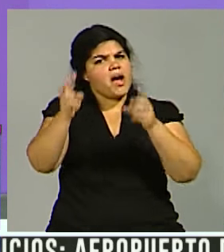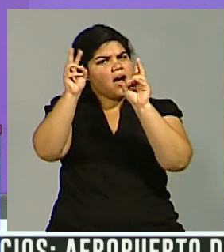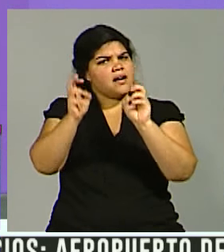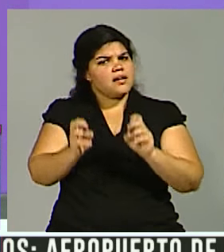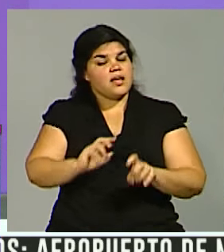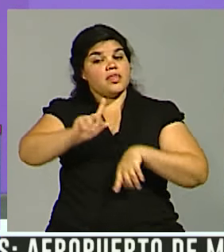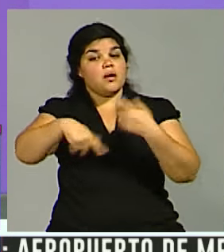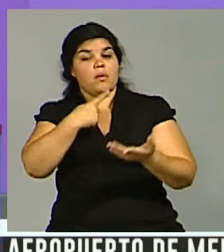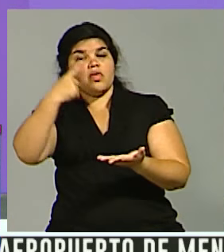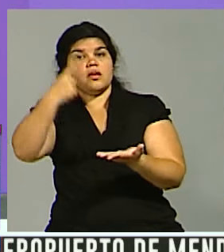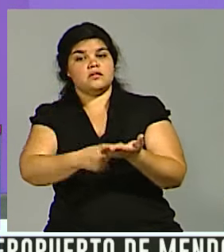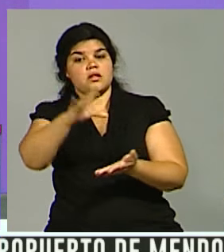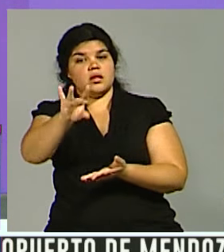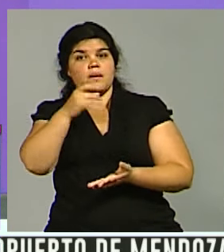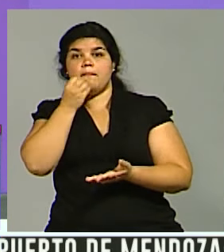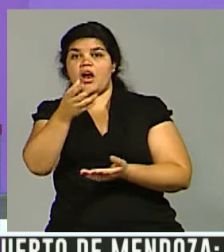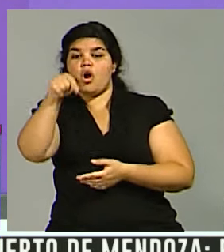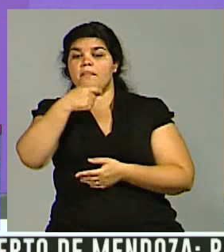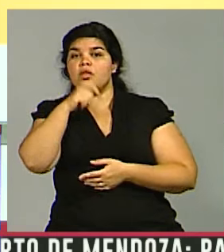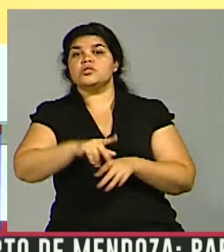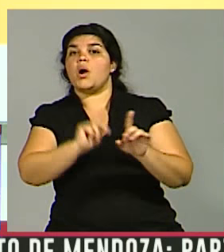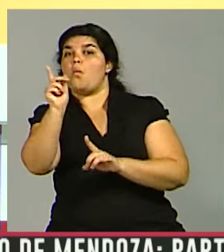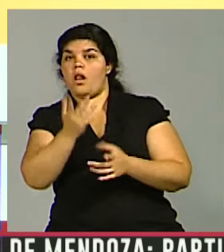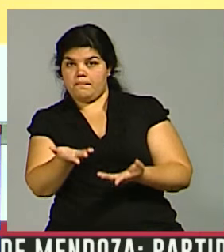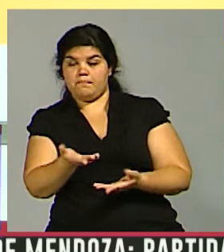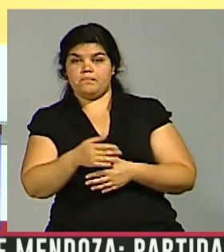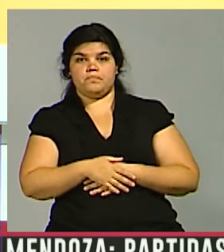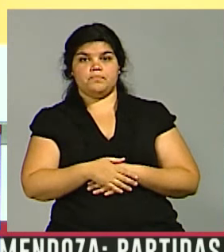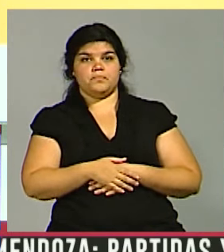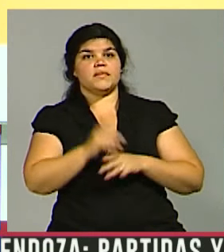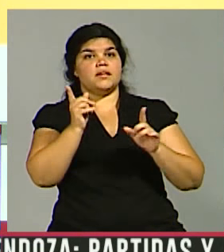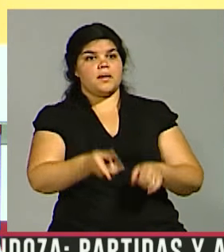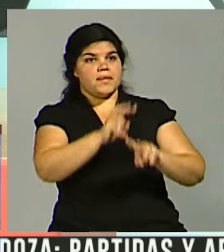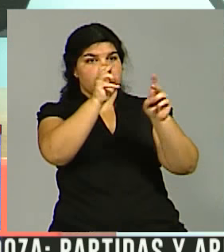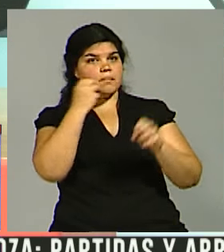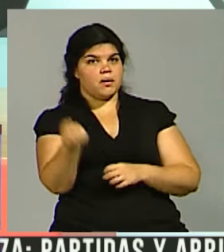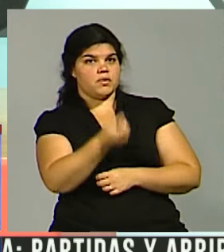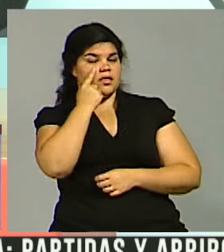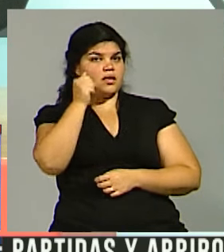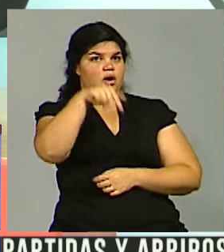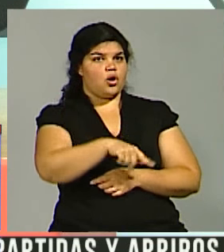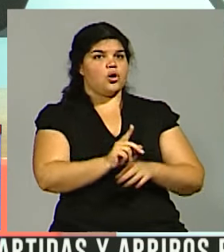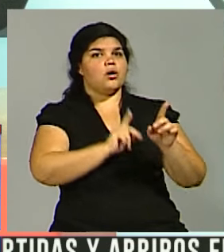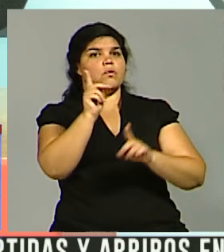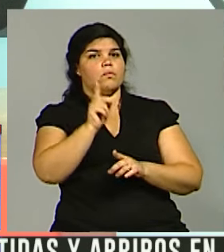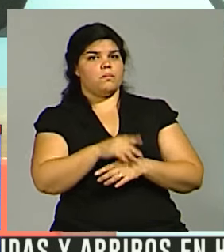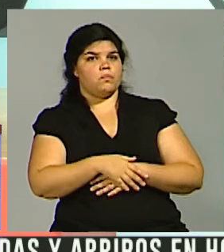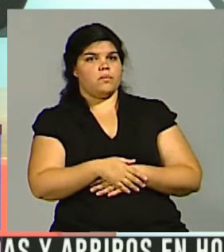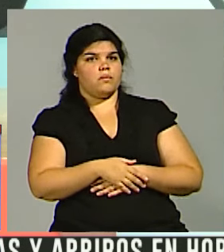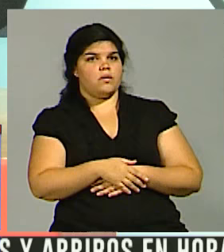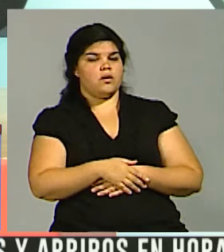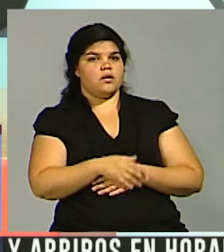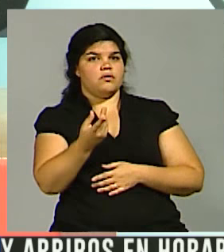ver cuál es la mejor opción para nuestra provincia. Bueno, ahora vamos a pasar al tema de la jornada y tiene que ver con el cambio de parámetros que ha dado el Fondo